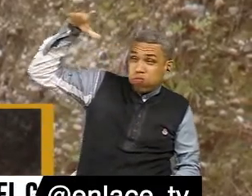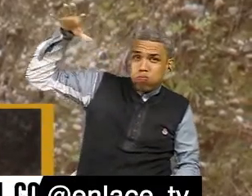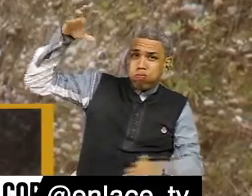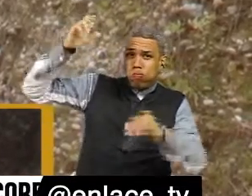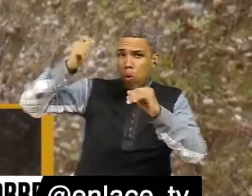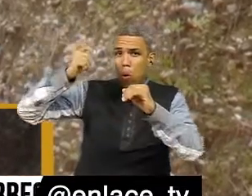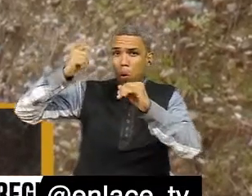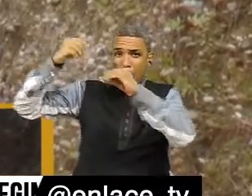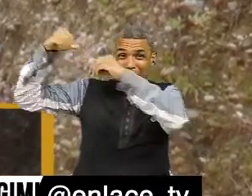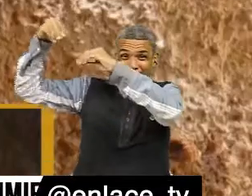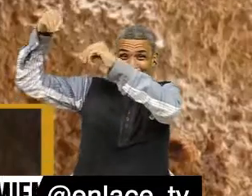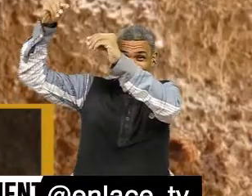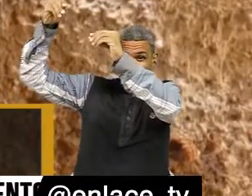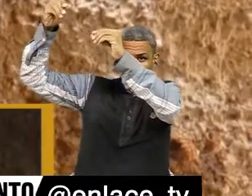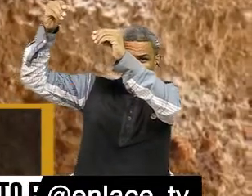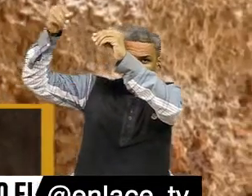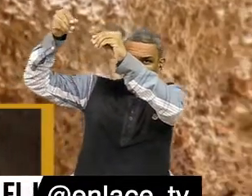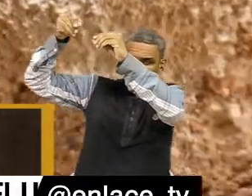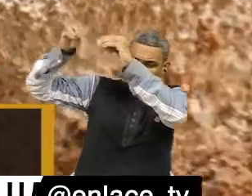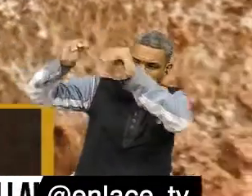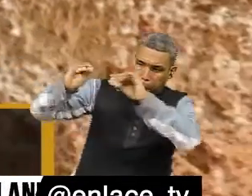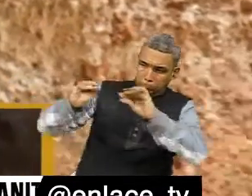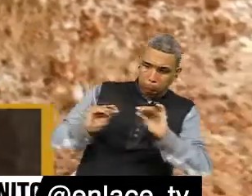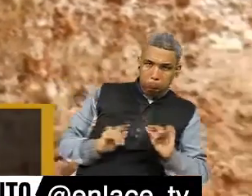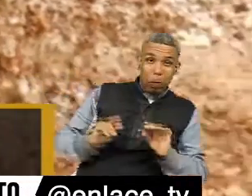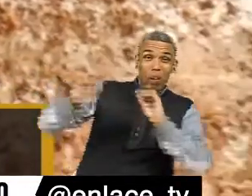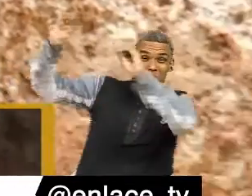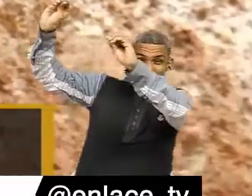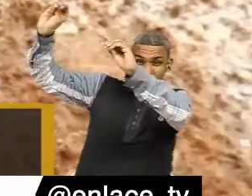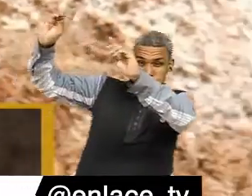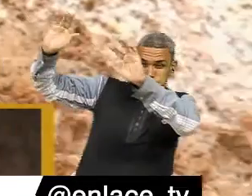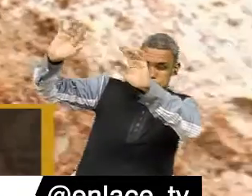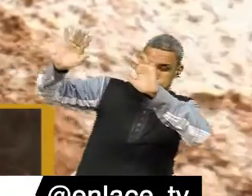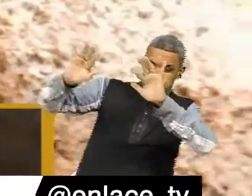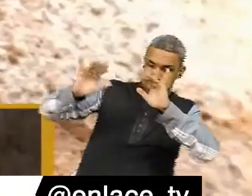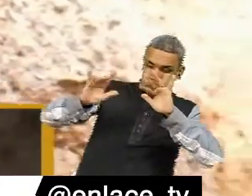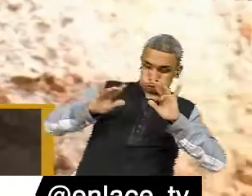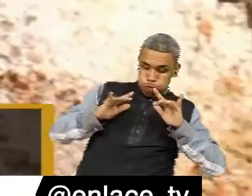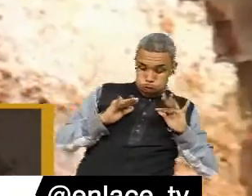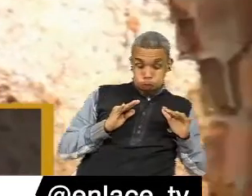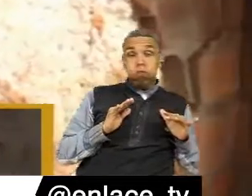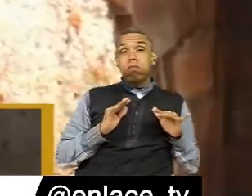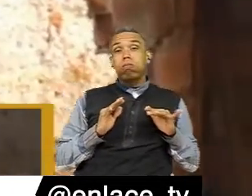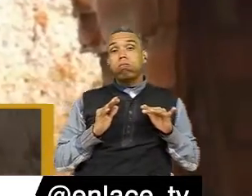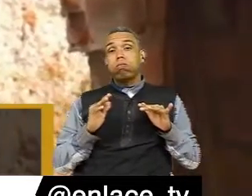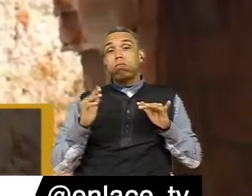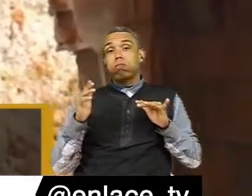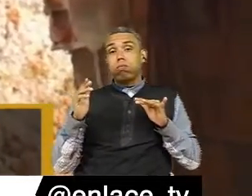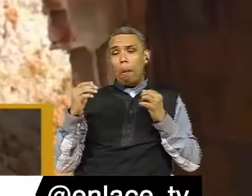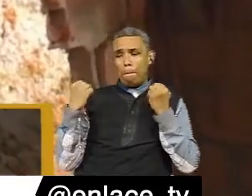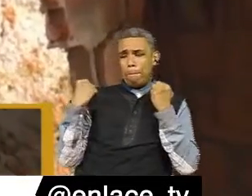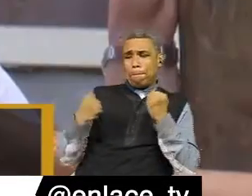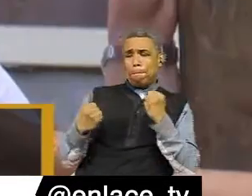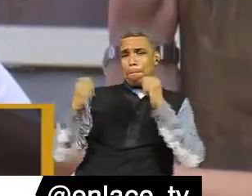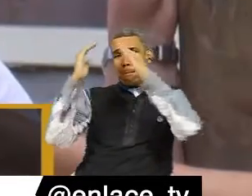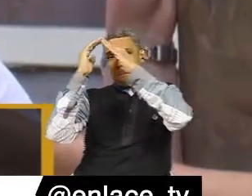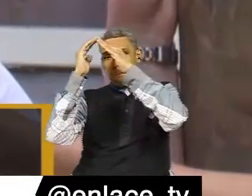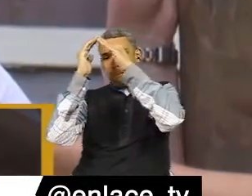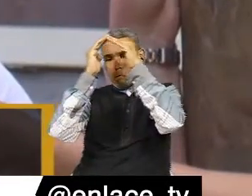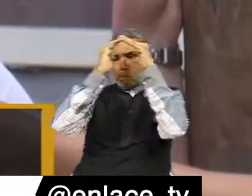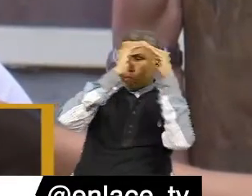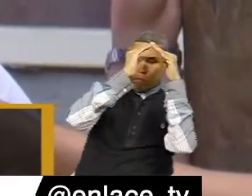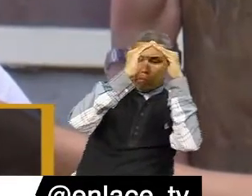y perjudicó estos daños que le cayó una pared, media pared en la casa de mi vecino. Gracias al Señor